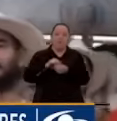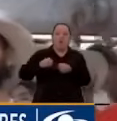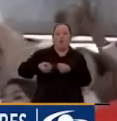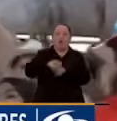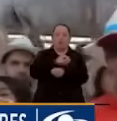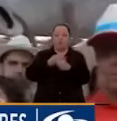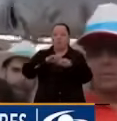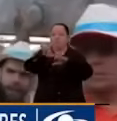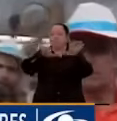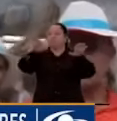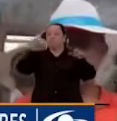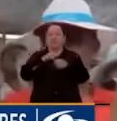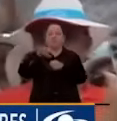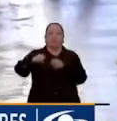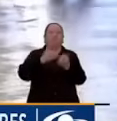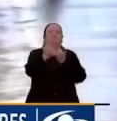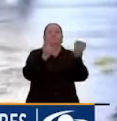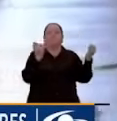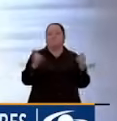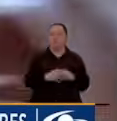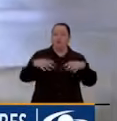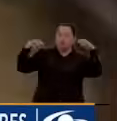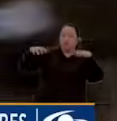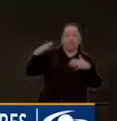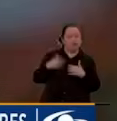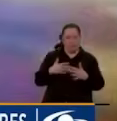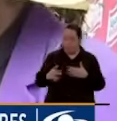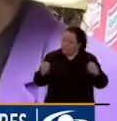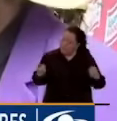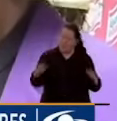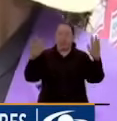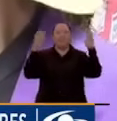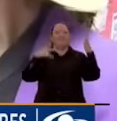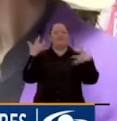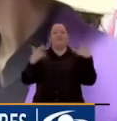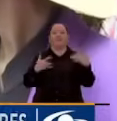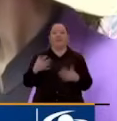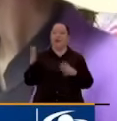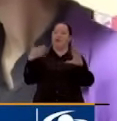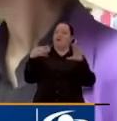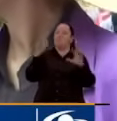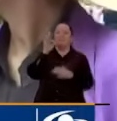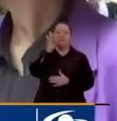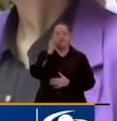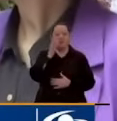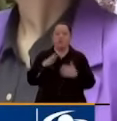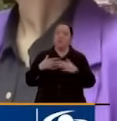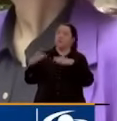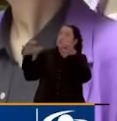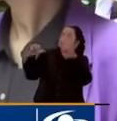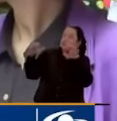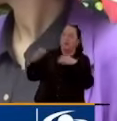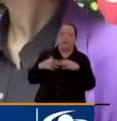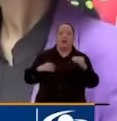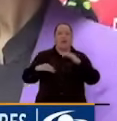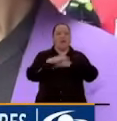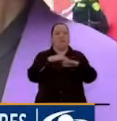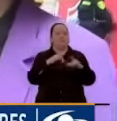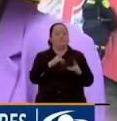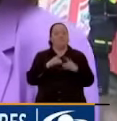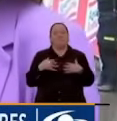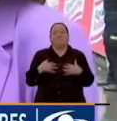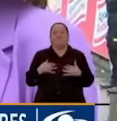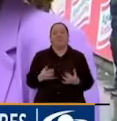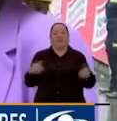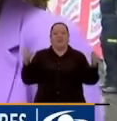Medellín ni la lluvia impidió el goce del final de la festividad el ambiente hoy rico rico fresquito a pesar de la lluvia estamos muy felices de